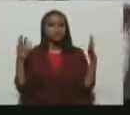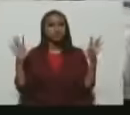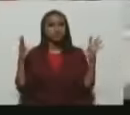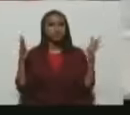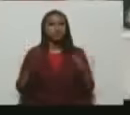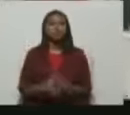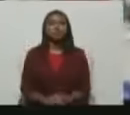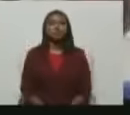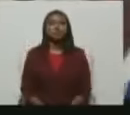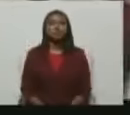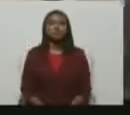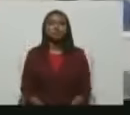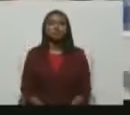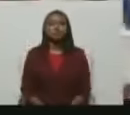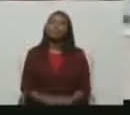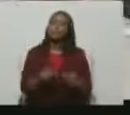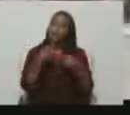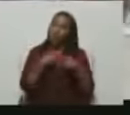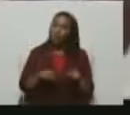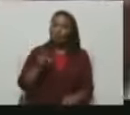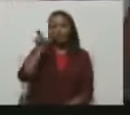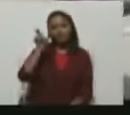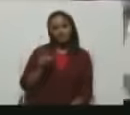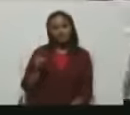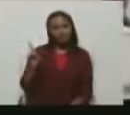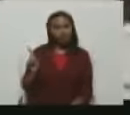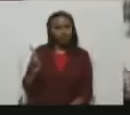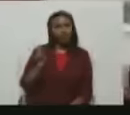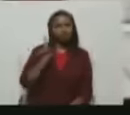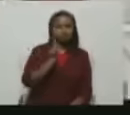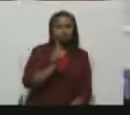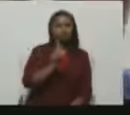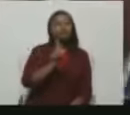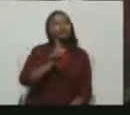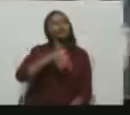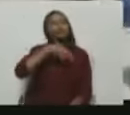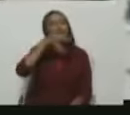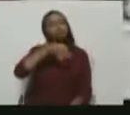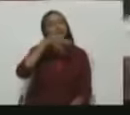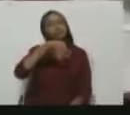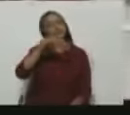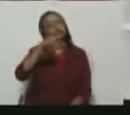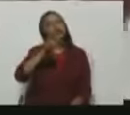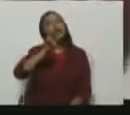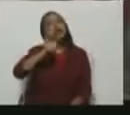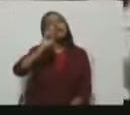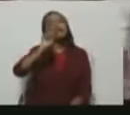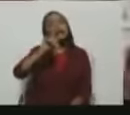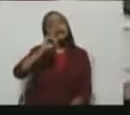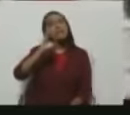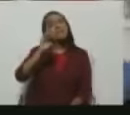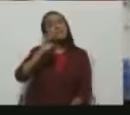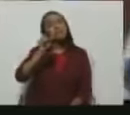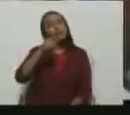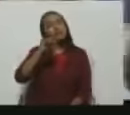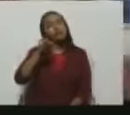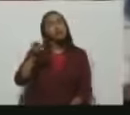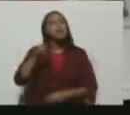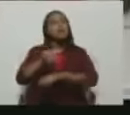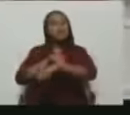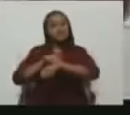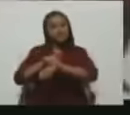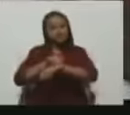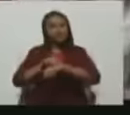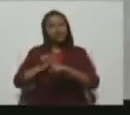Palabras del señor almirante en jefe Remigio Ceballos Hichazo, vicepresidente sectorial para la Seguridad, Ciudadanía y Paz y ministro del Poder Popular para